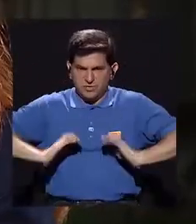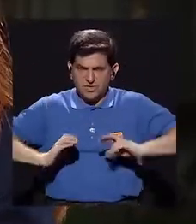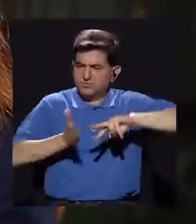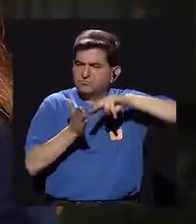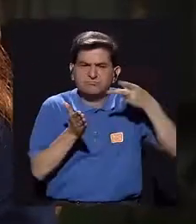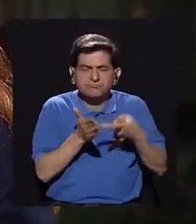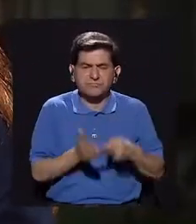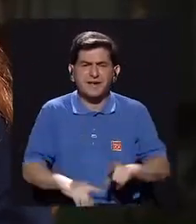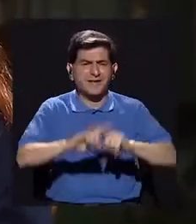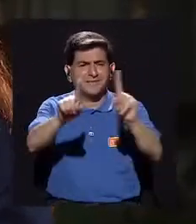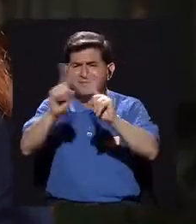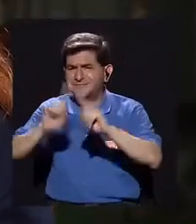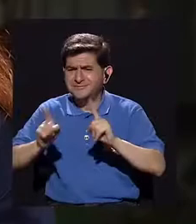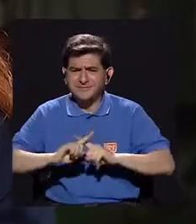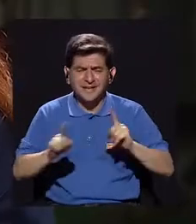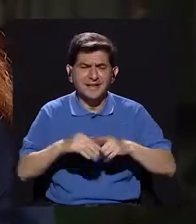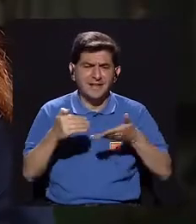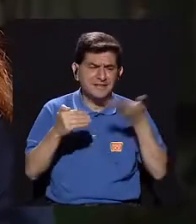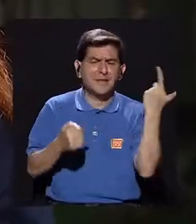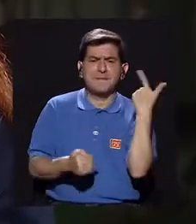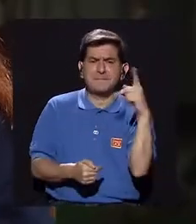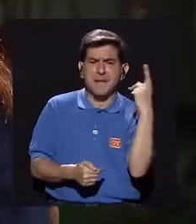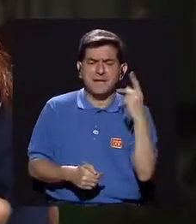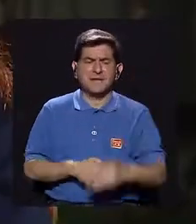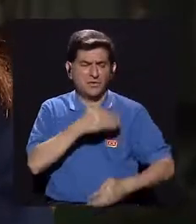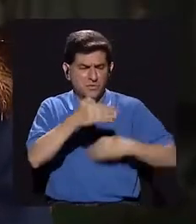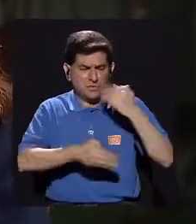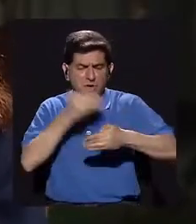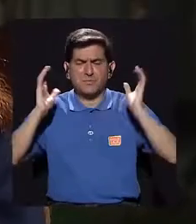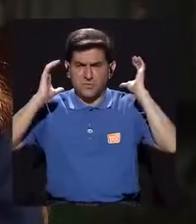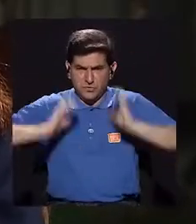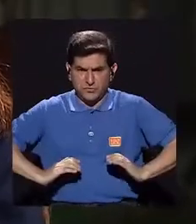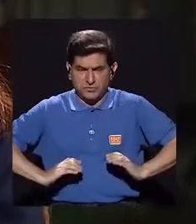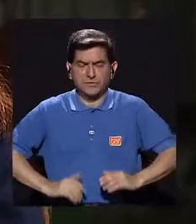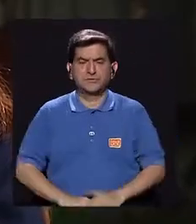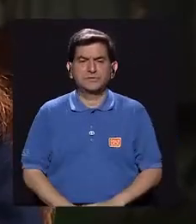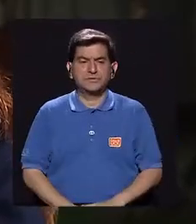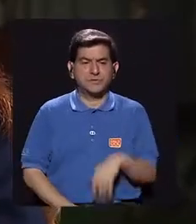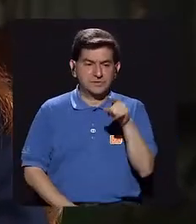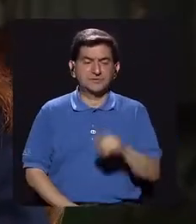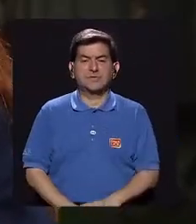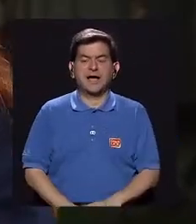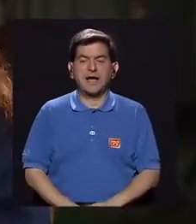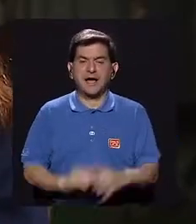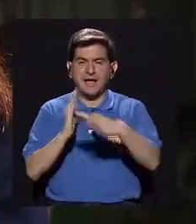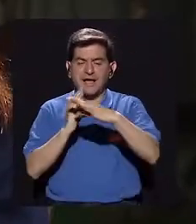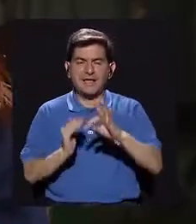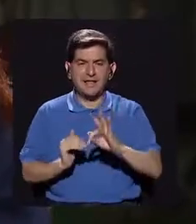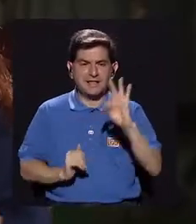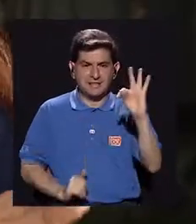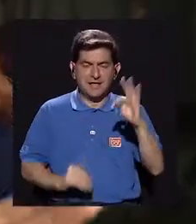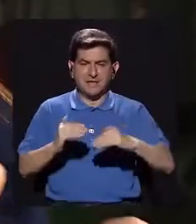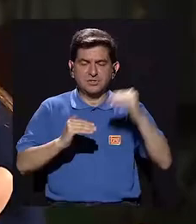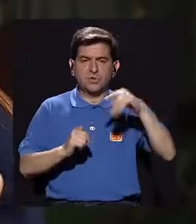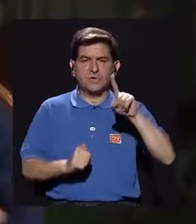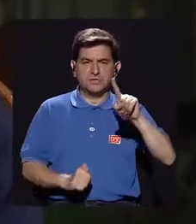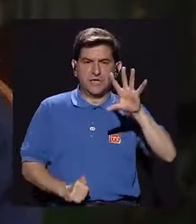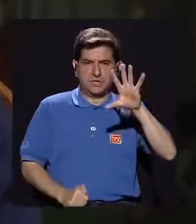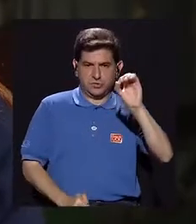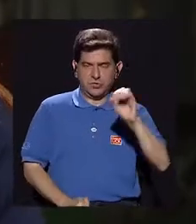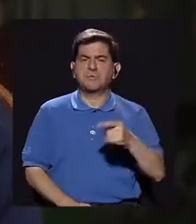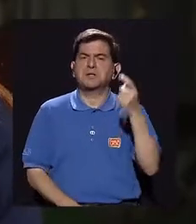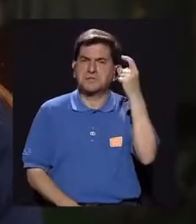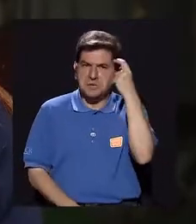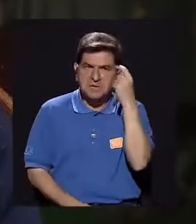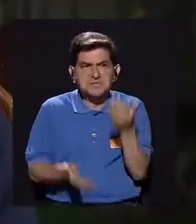síndrome metabólico? Son una serie de factores de riesgo metabólico donde está los triglicéridos mayores a 150,